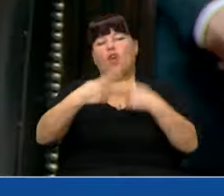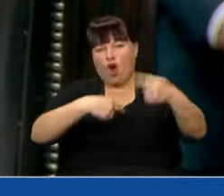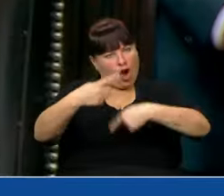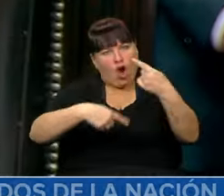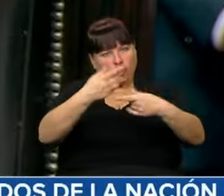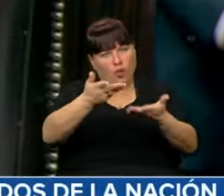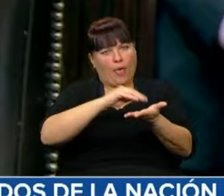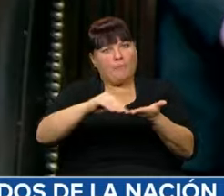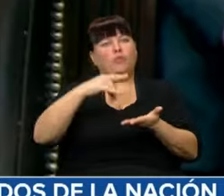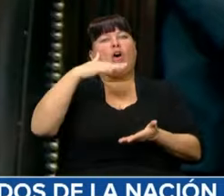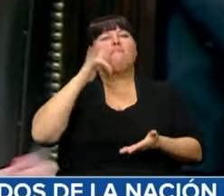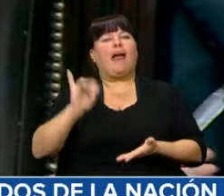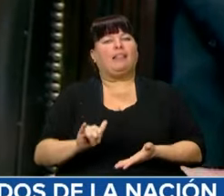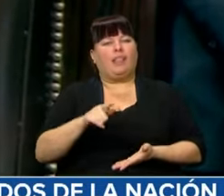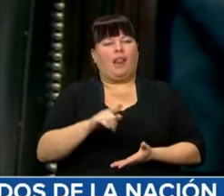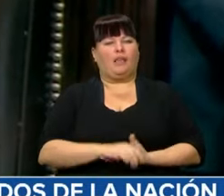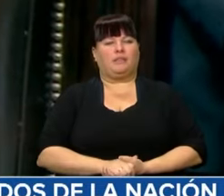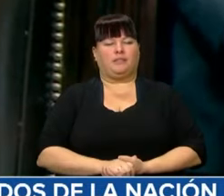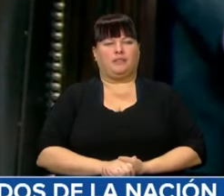Continúe, diputado Martínez.